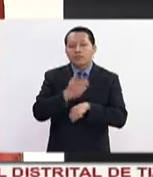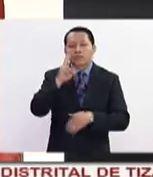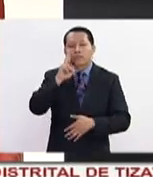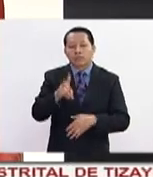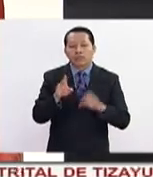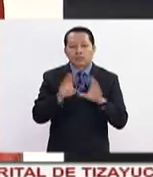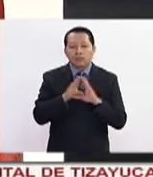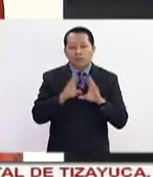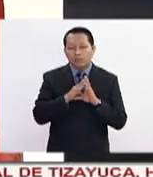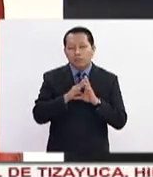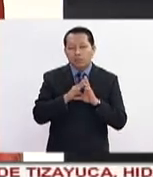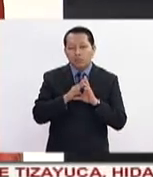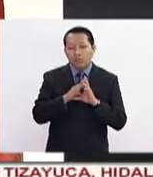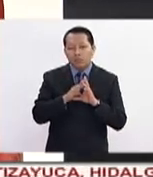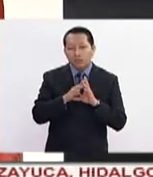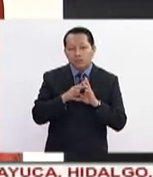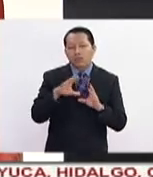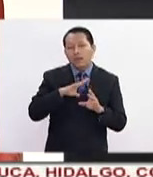hay